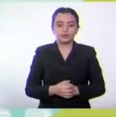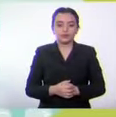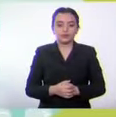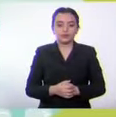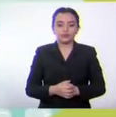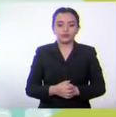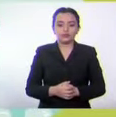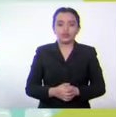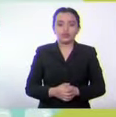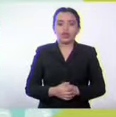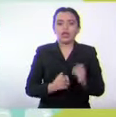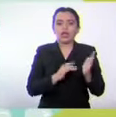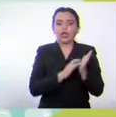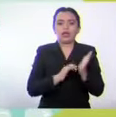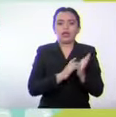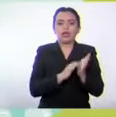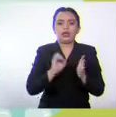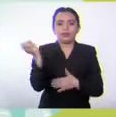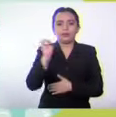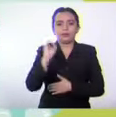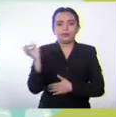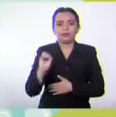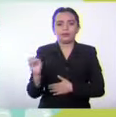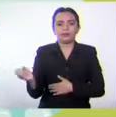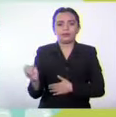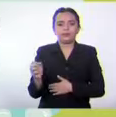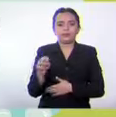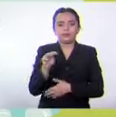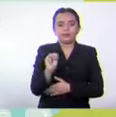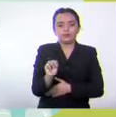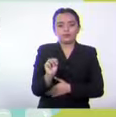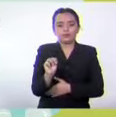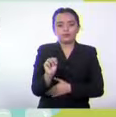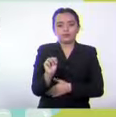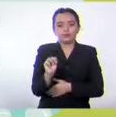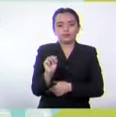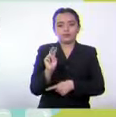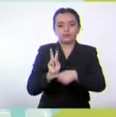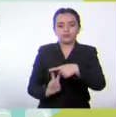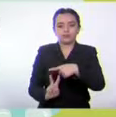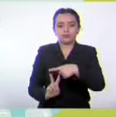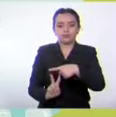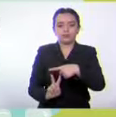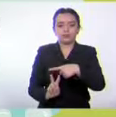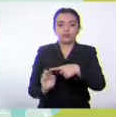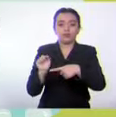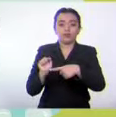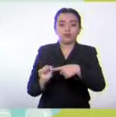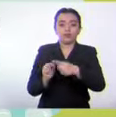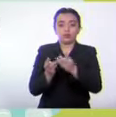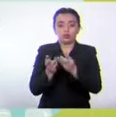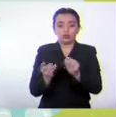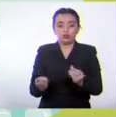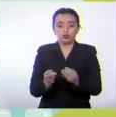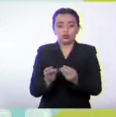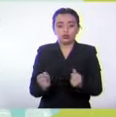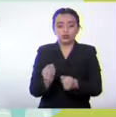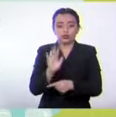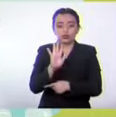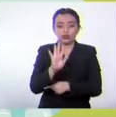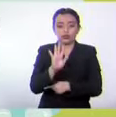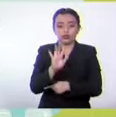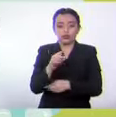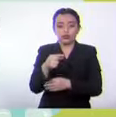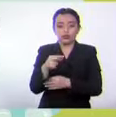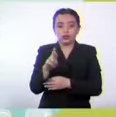Calcular el porcentaje masa sobre volumen para una disolución de 5 gramos de cloruro de magnesio